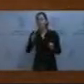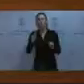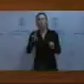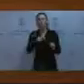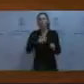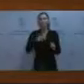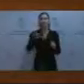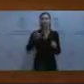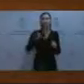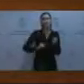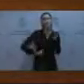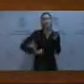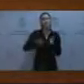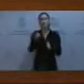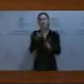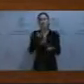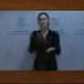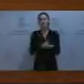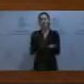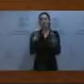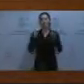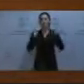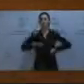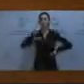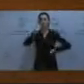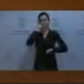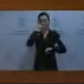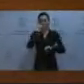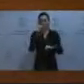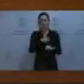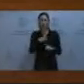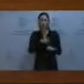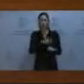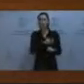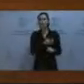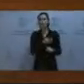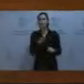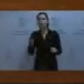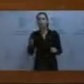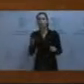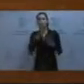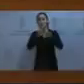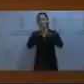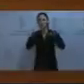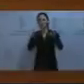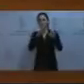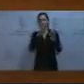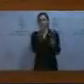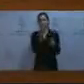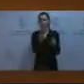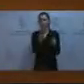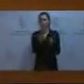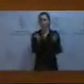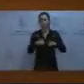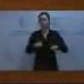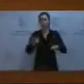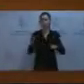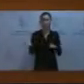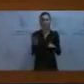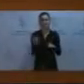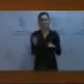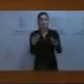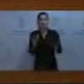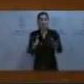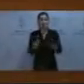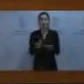de junio, como aquí se dijo, en favor de la minería con sindicatos y patronales. Y, señorías, el problema puntual al que la moción